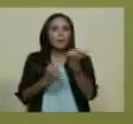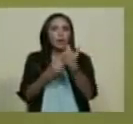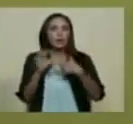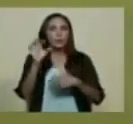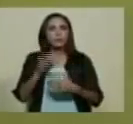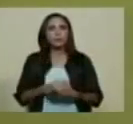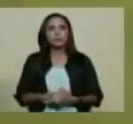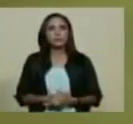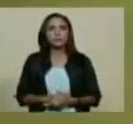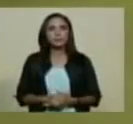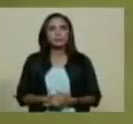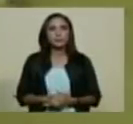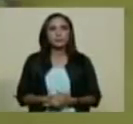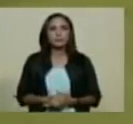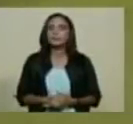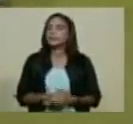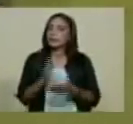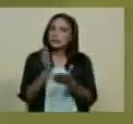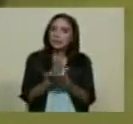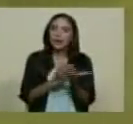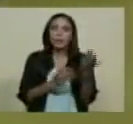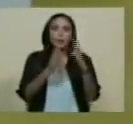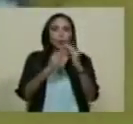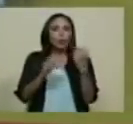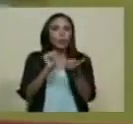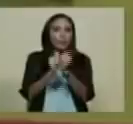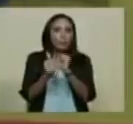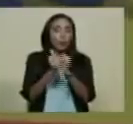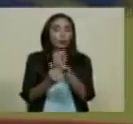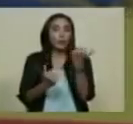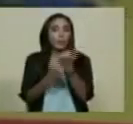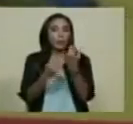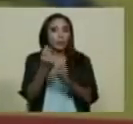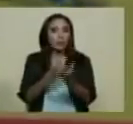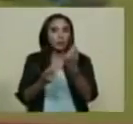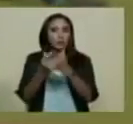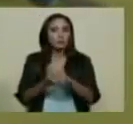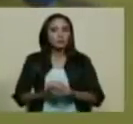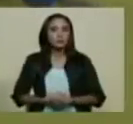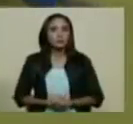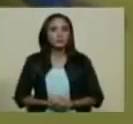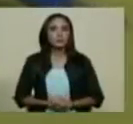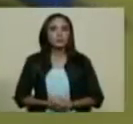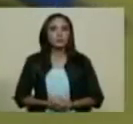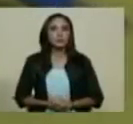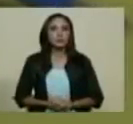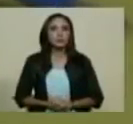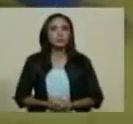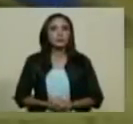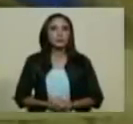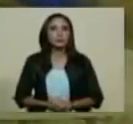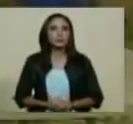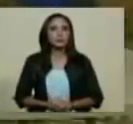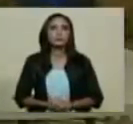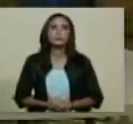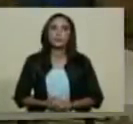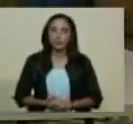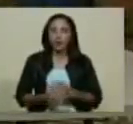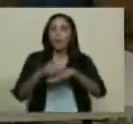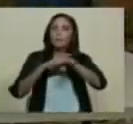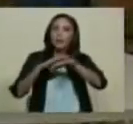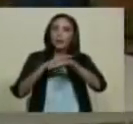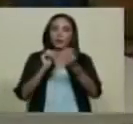siempre. Y hay que mantener la inversión en deporte, hay que mantener la atención en deporte, Pedro Infante,